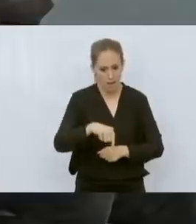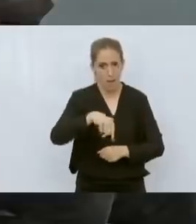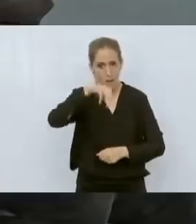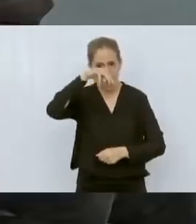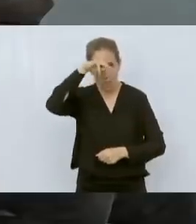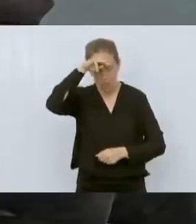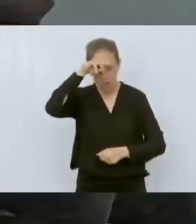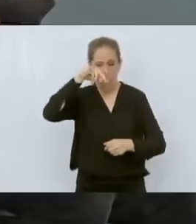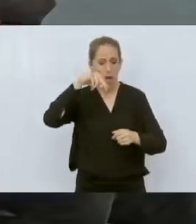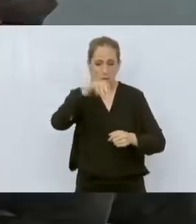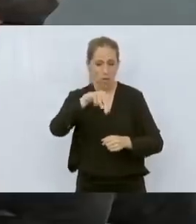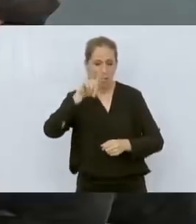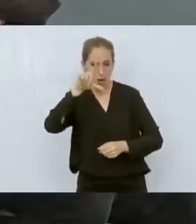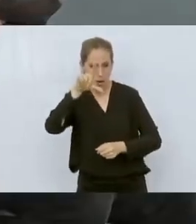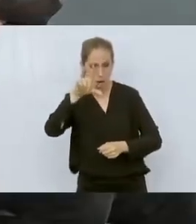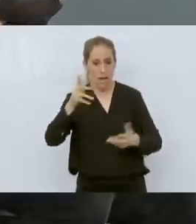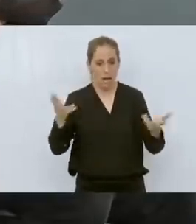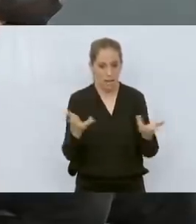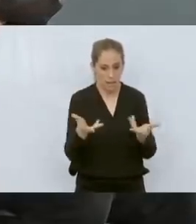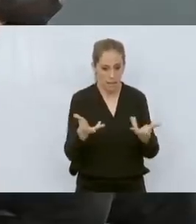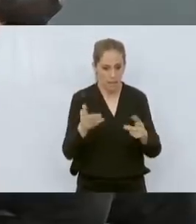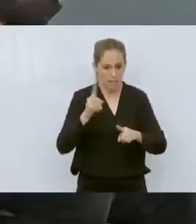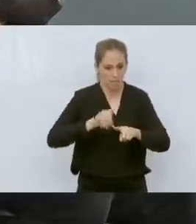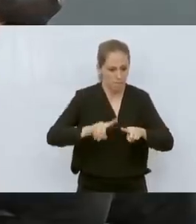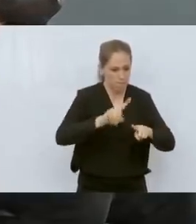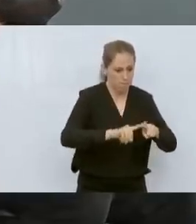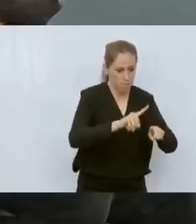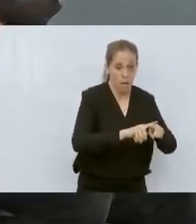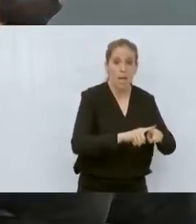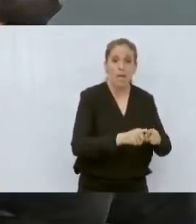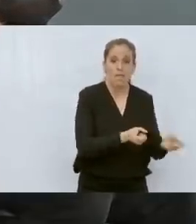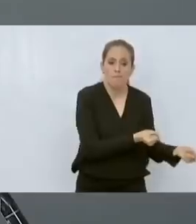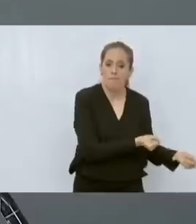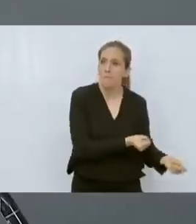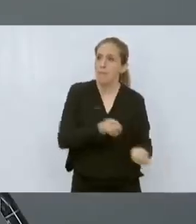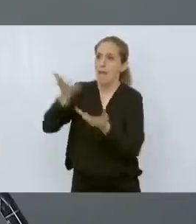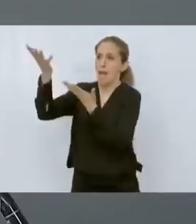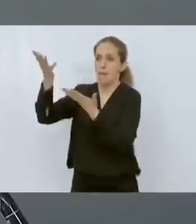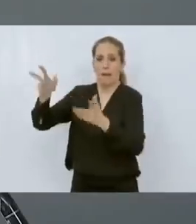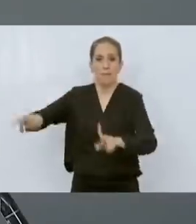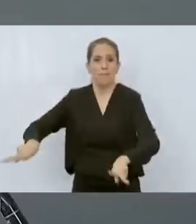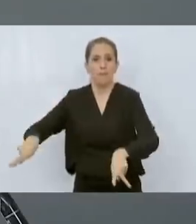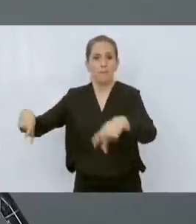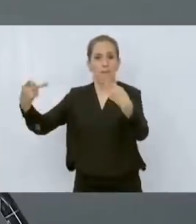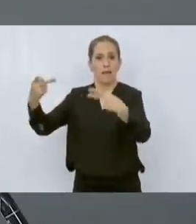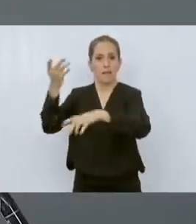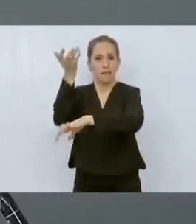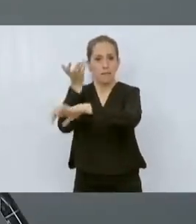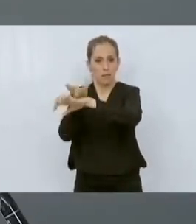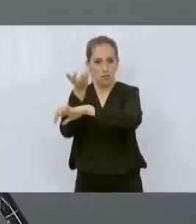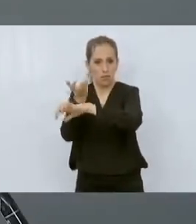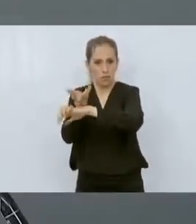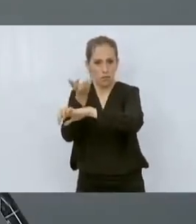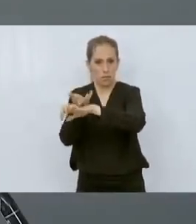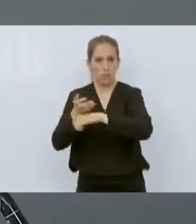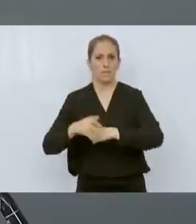mercancías en Estados Unidos. Esto porque se